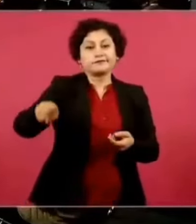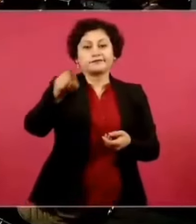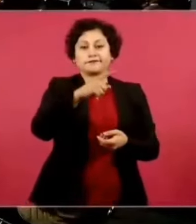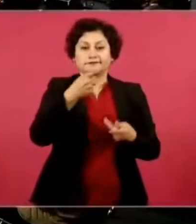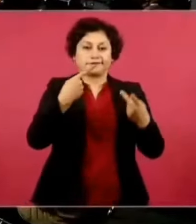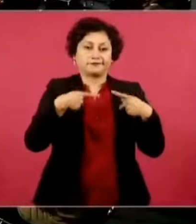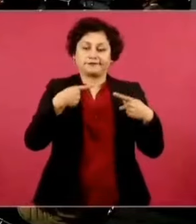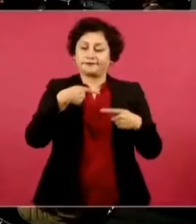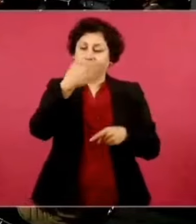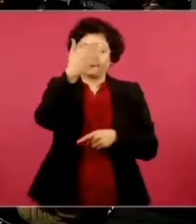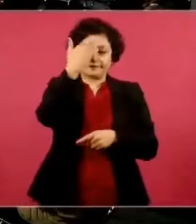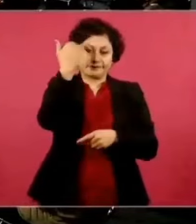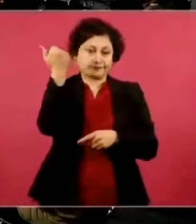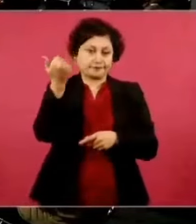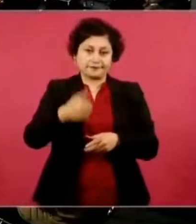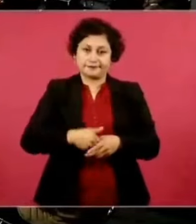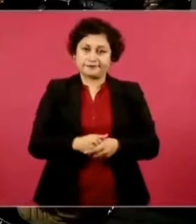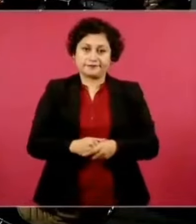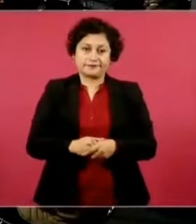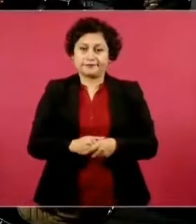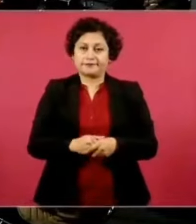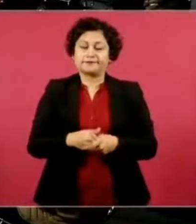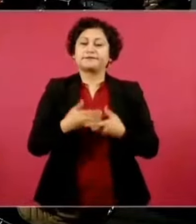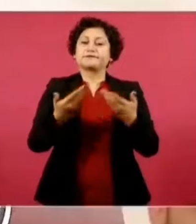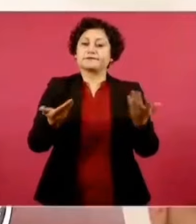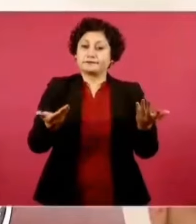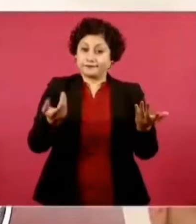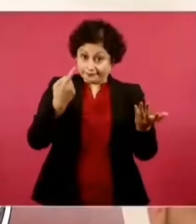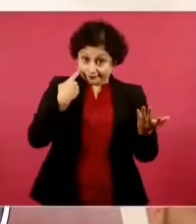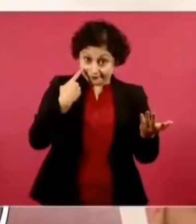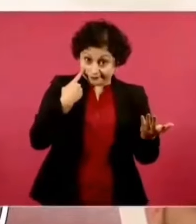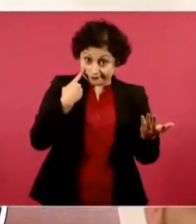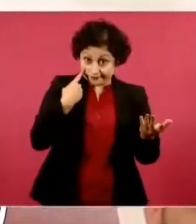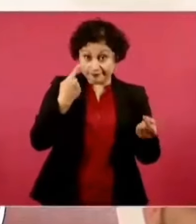Sabía. Fíjense cuántas cosas.